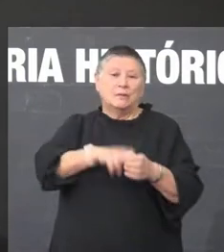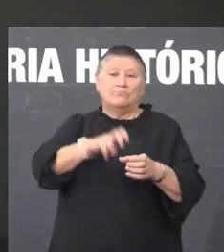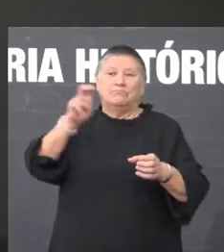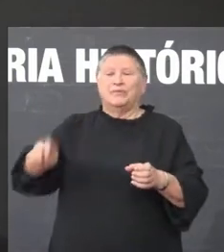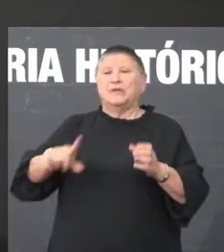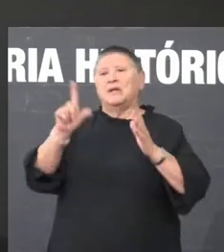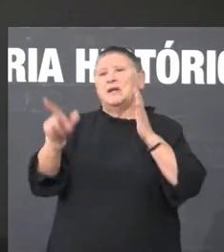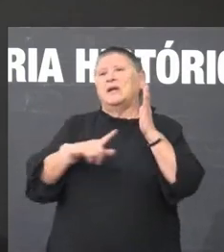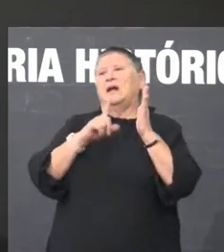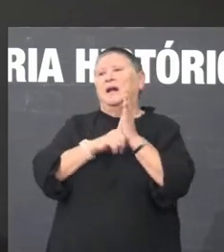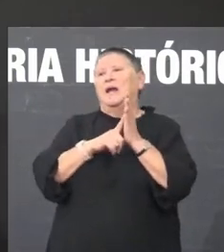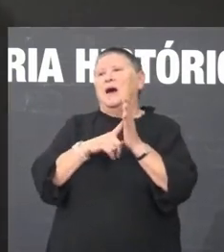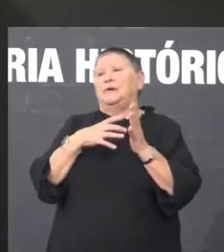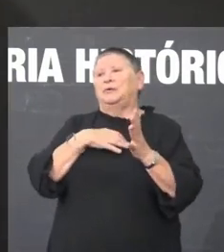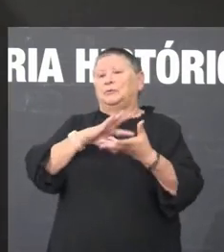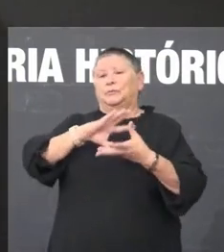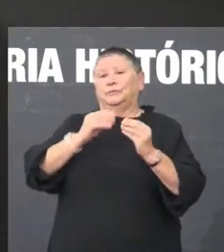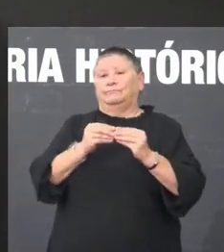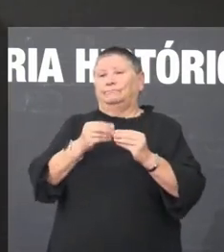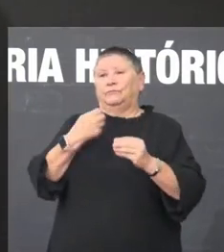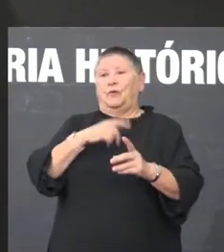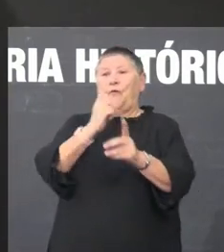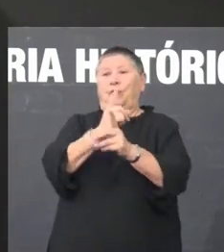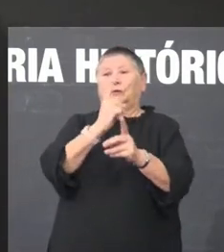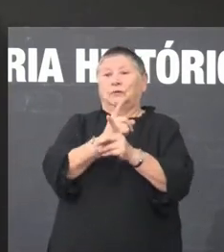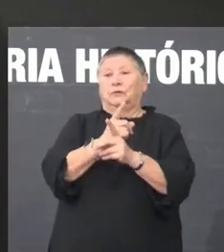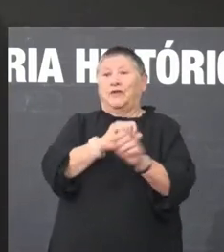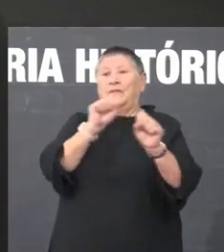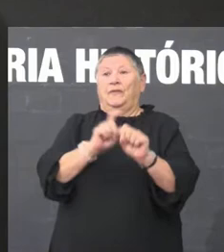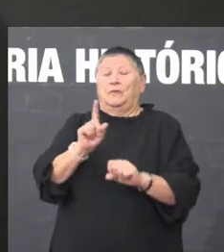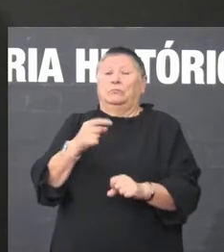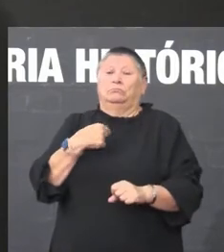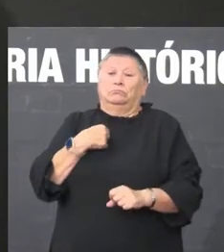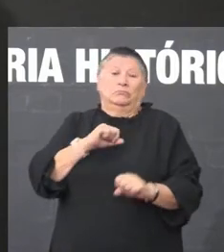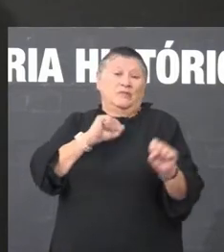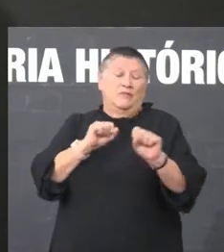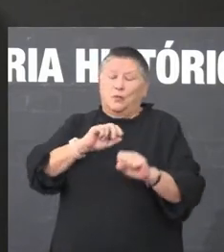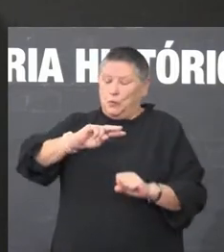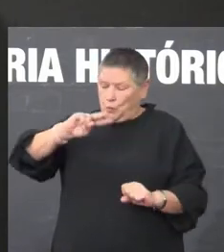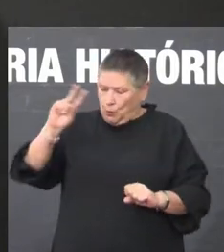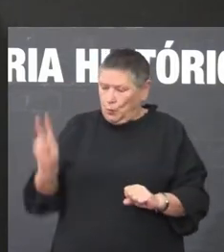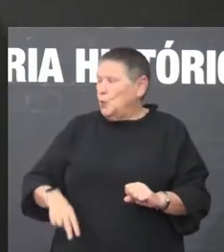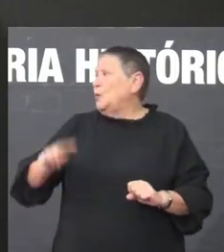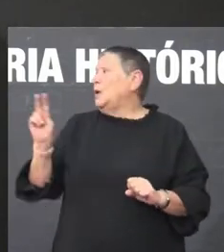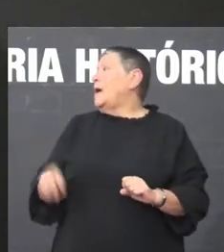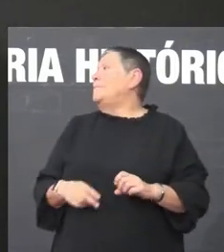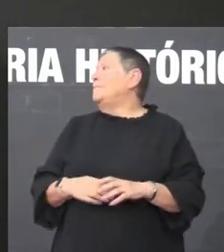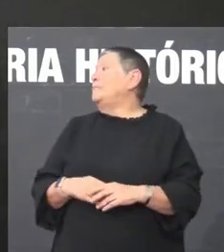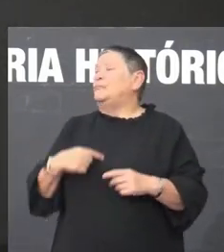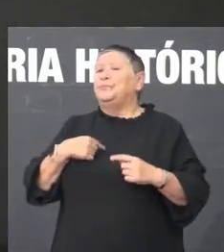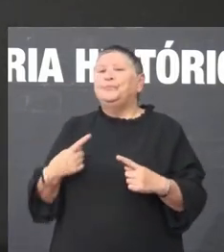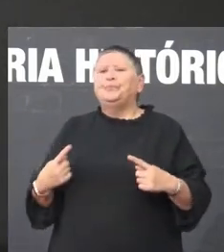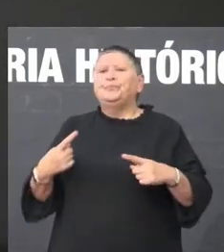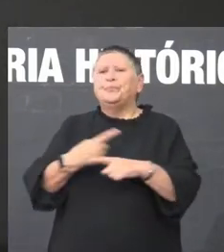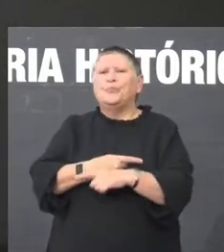estás combatiendo. Y desde luego yo a ETA no lo voy a defender nunca. Todo lo contrario. Pero tú como Estado no puedes convertirte